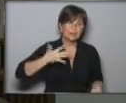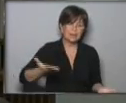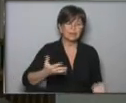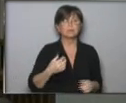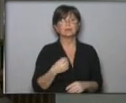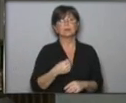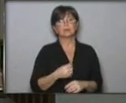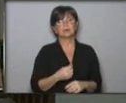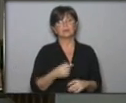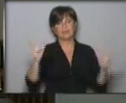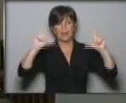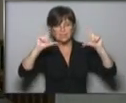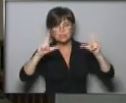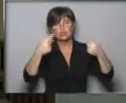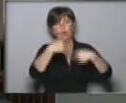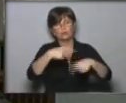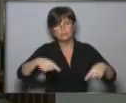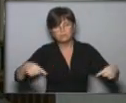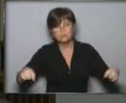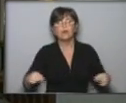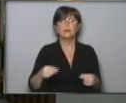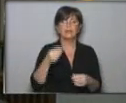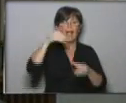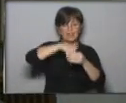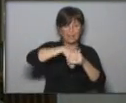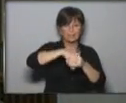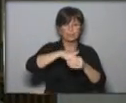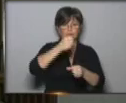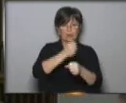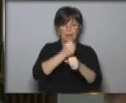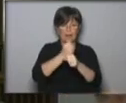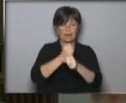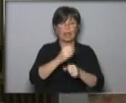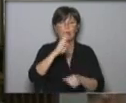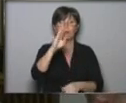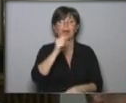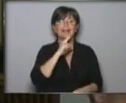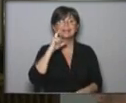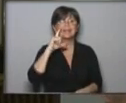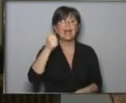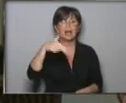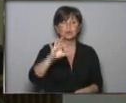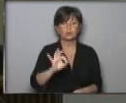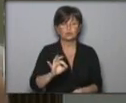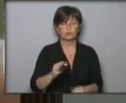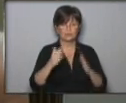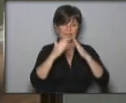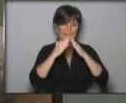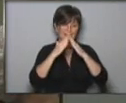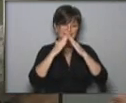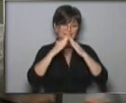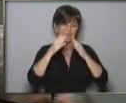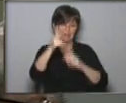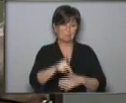medios con que cuenta el Vaticano, l'Osservatore Romano, el diario en